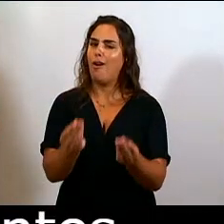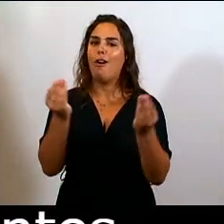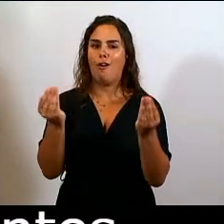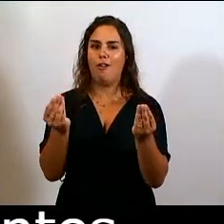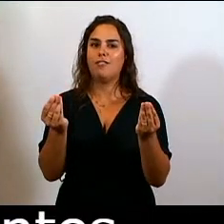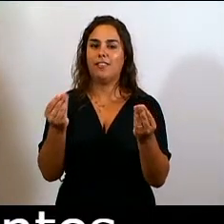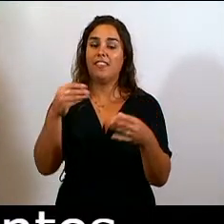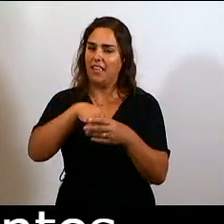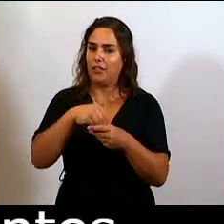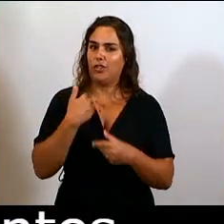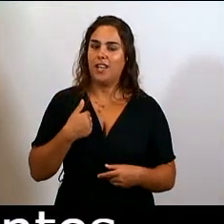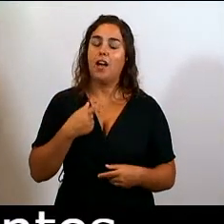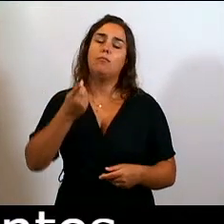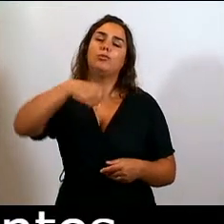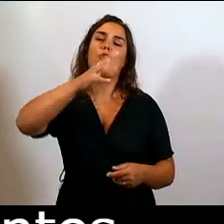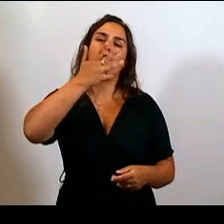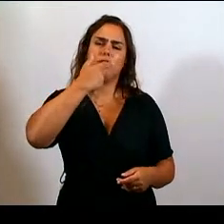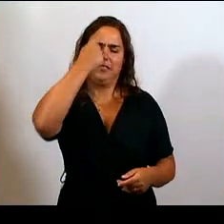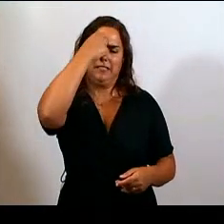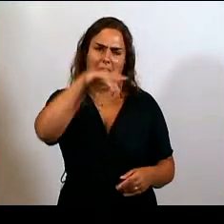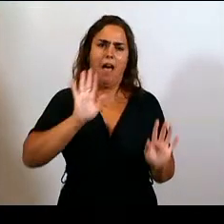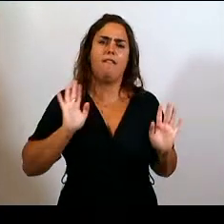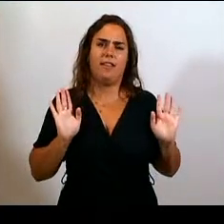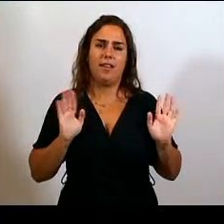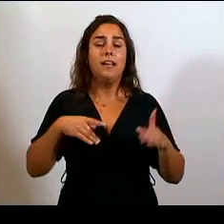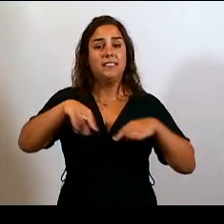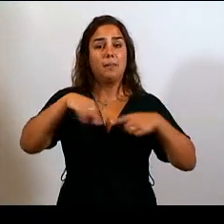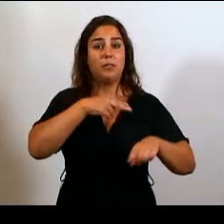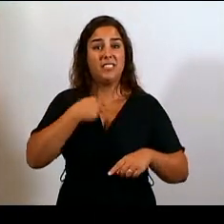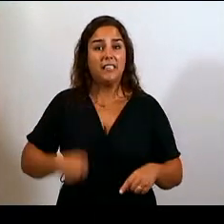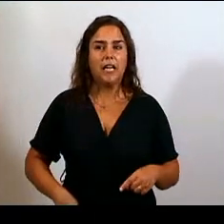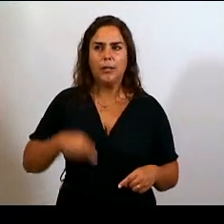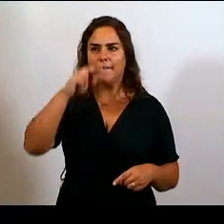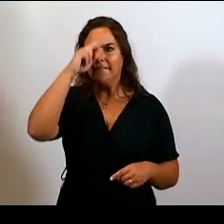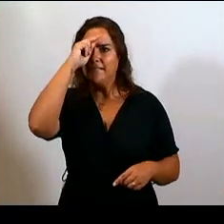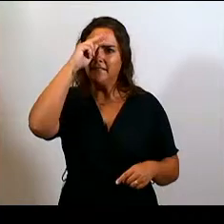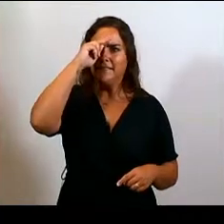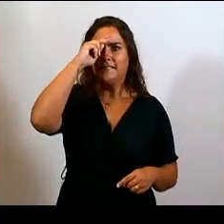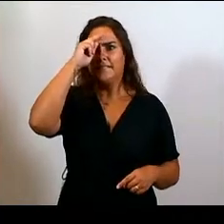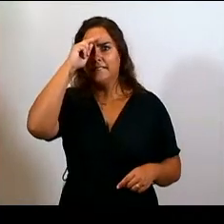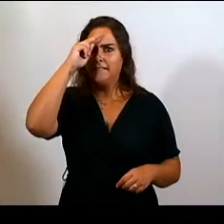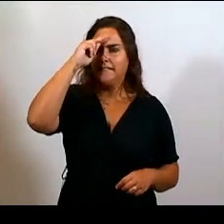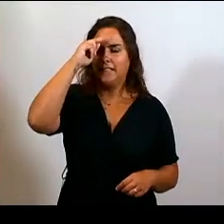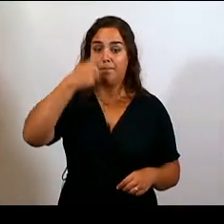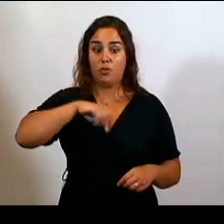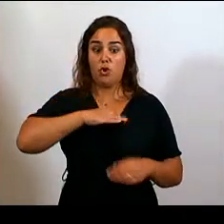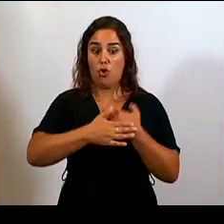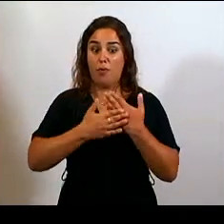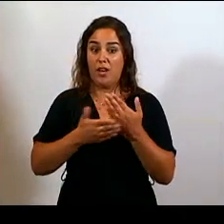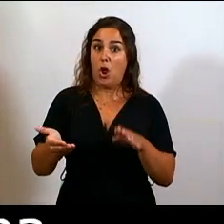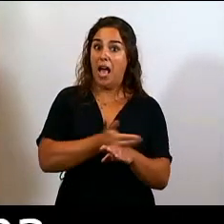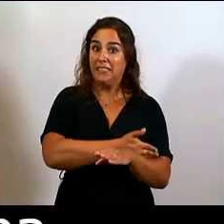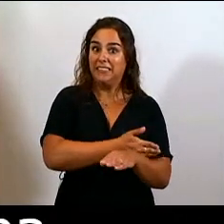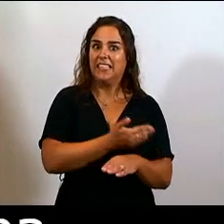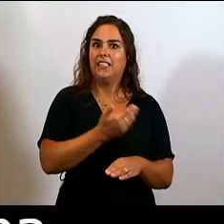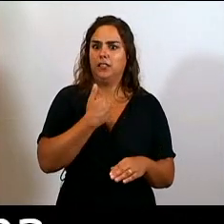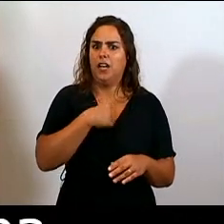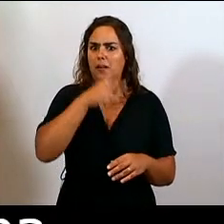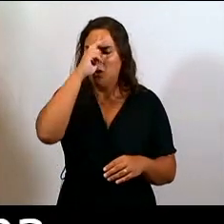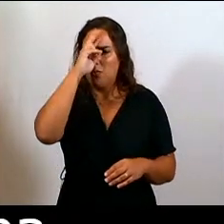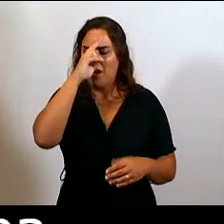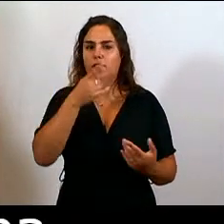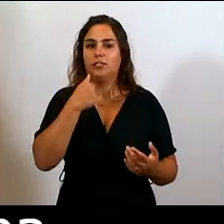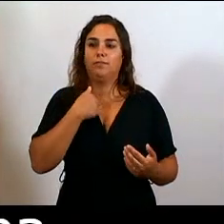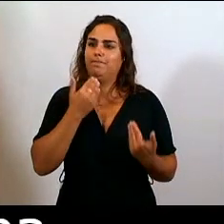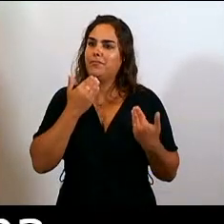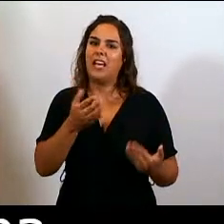Ustedes conocen que el transporte sanitario nos preocupa desde antes de nuestra llegada al Gobierno y desde aquí agradezco el